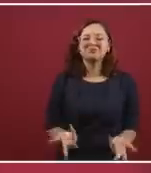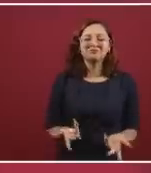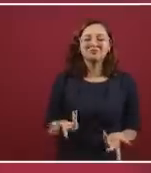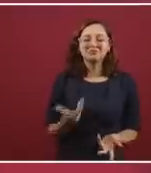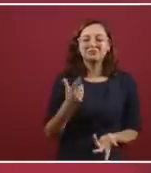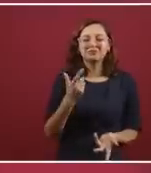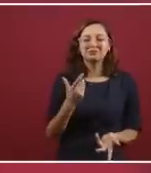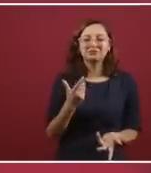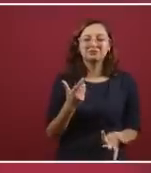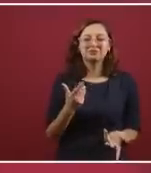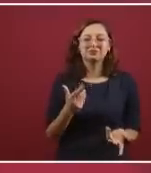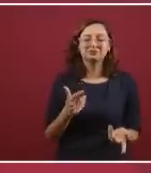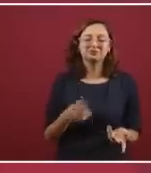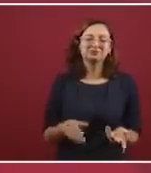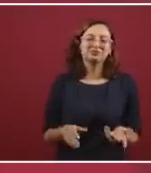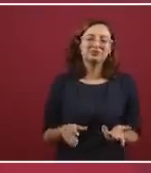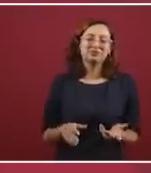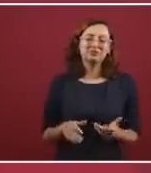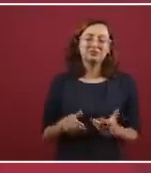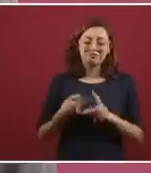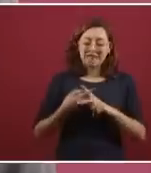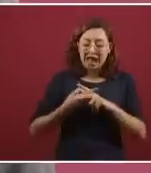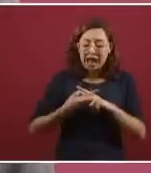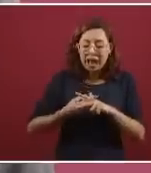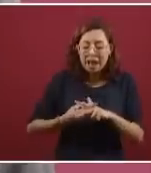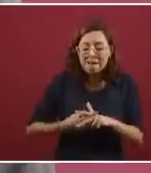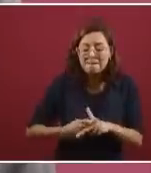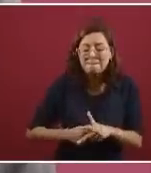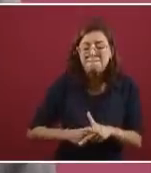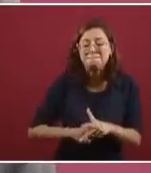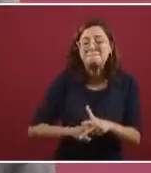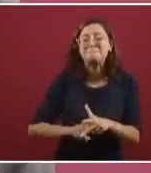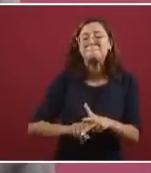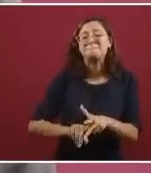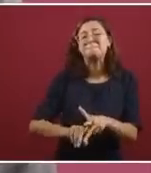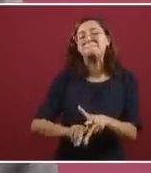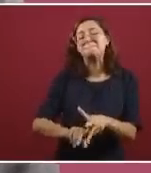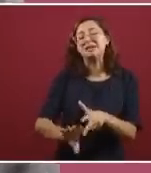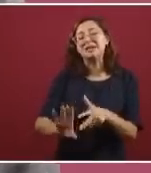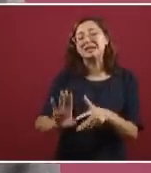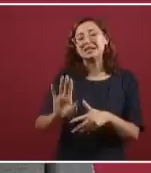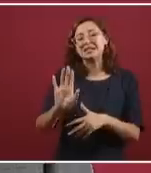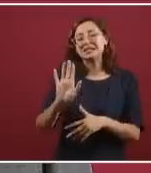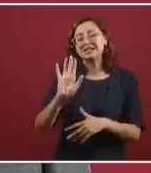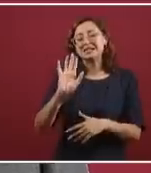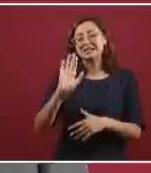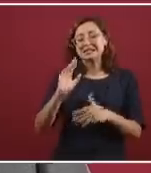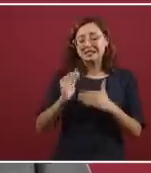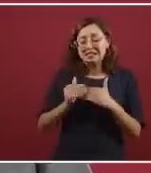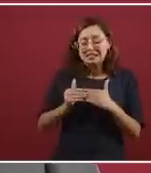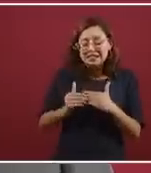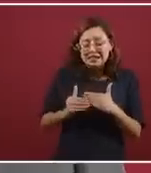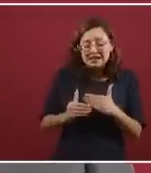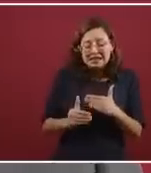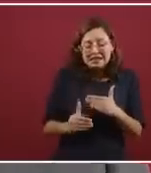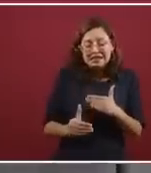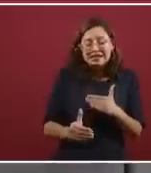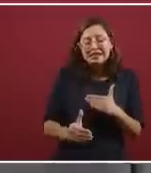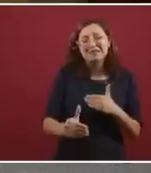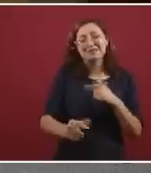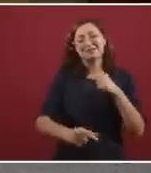apenas estamos qué consolidando la